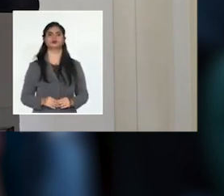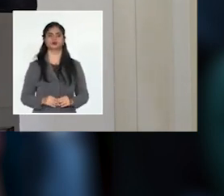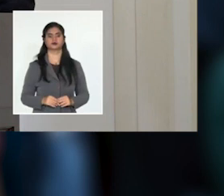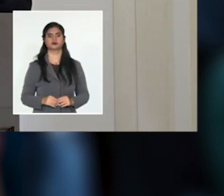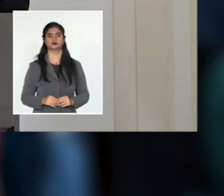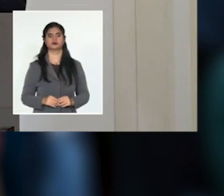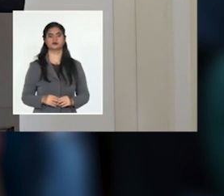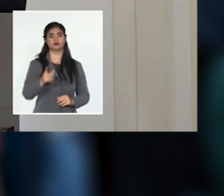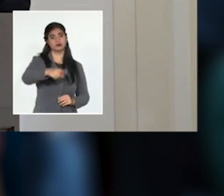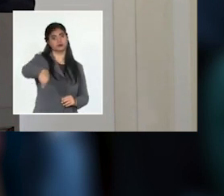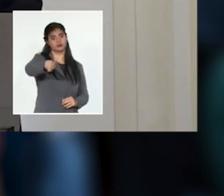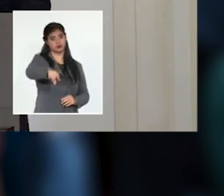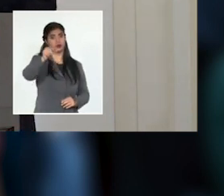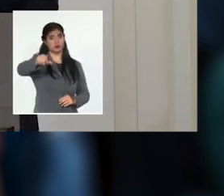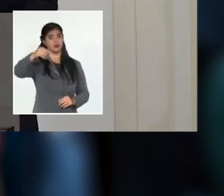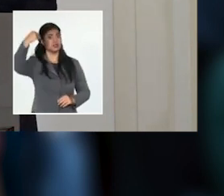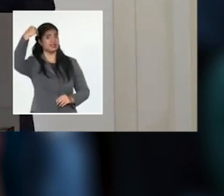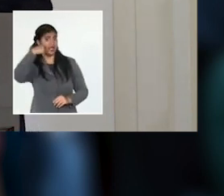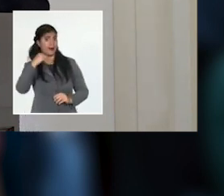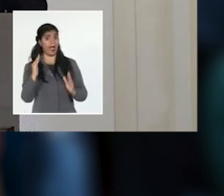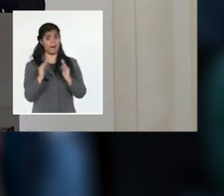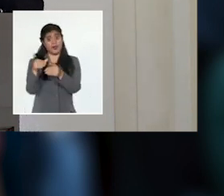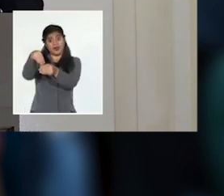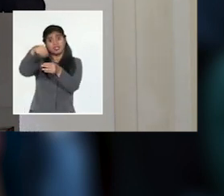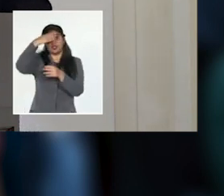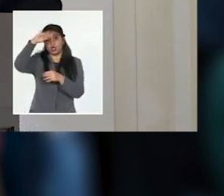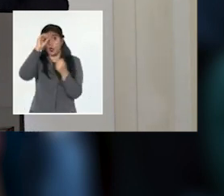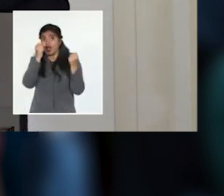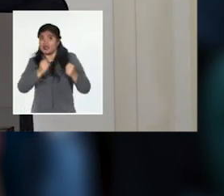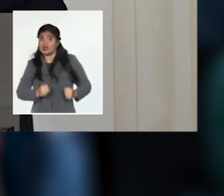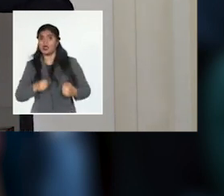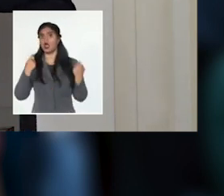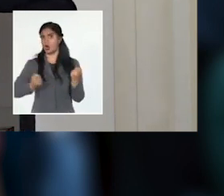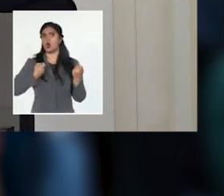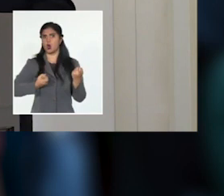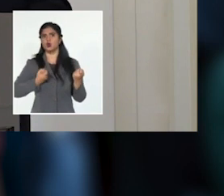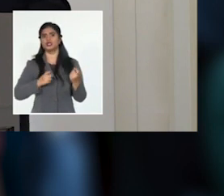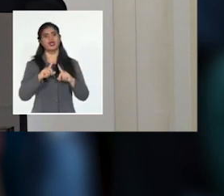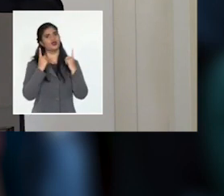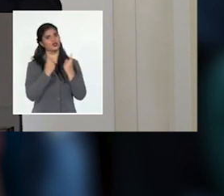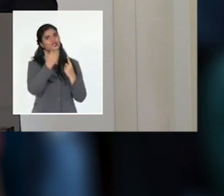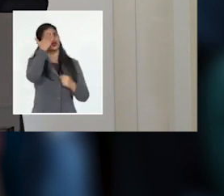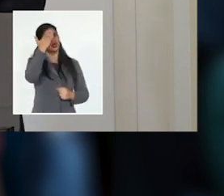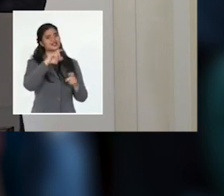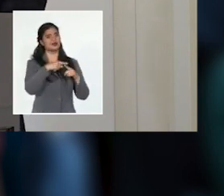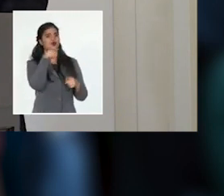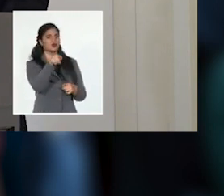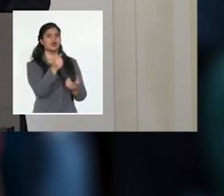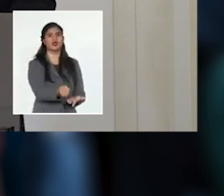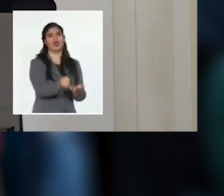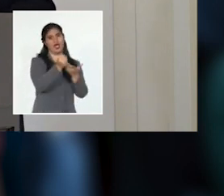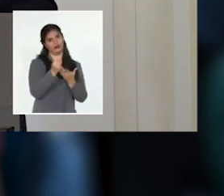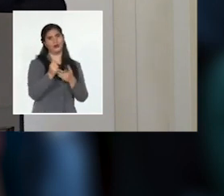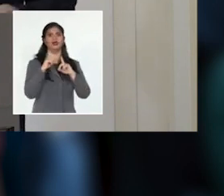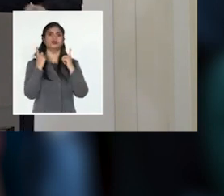Sepan que los que estamos en Cuba resistiendo, creando y construyendo, contamos con ustedes. Todos los que quieran construir serán